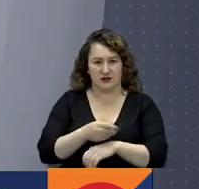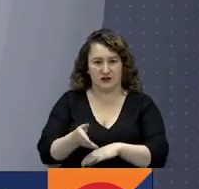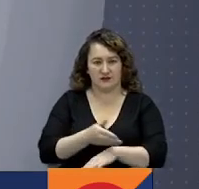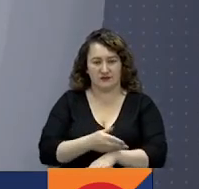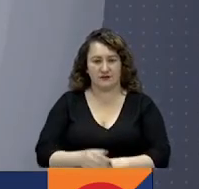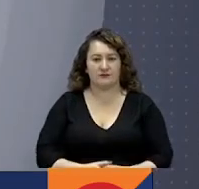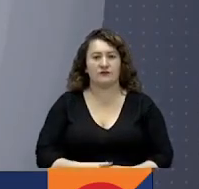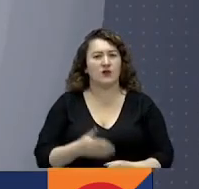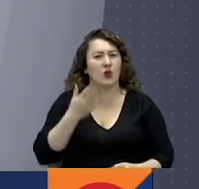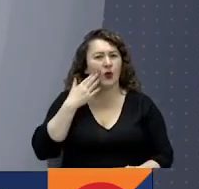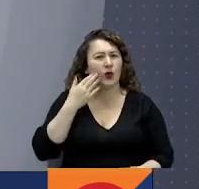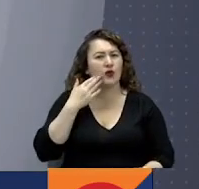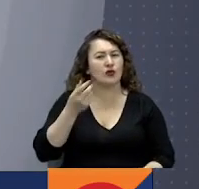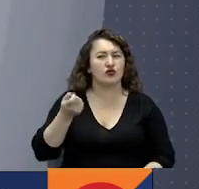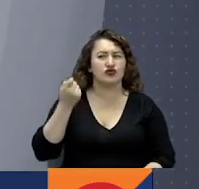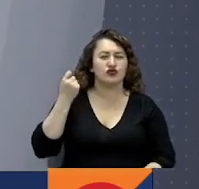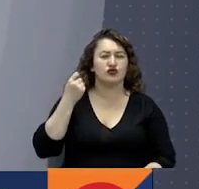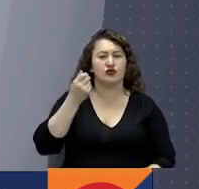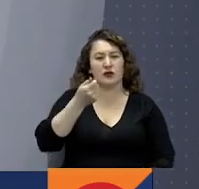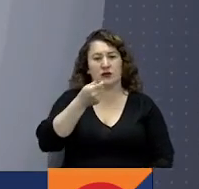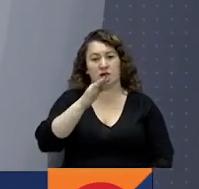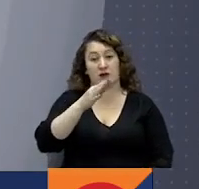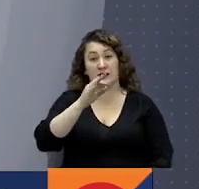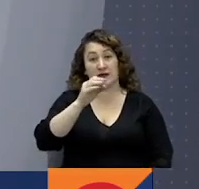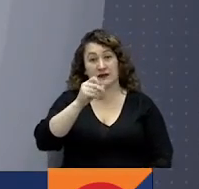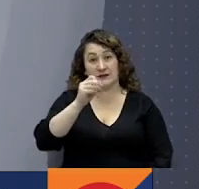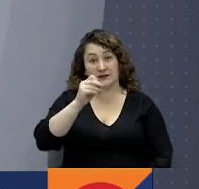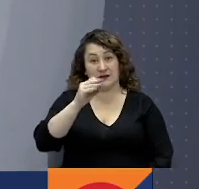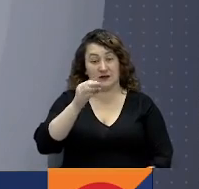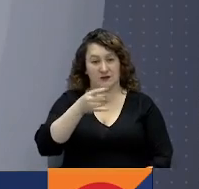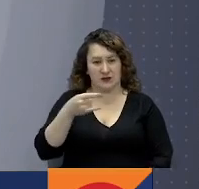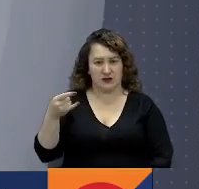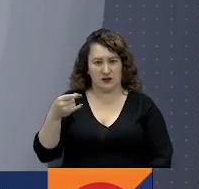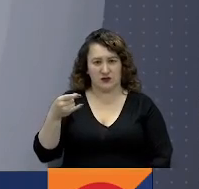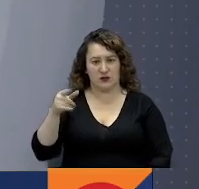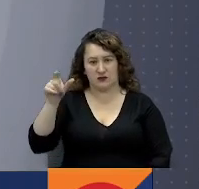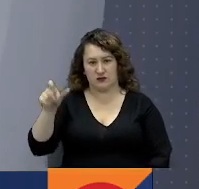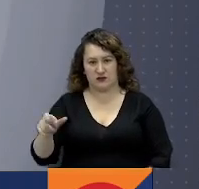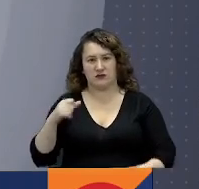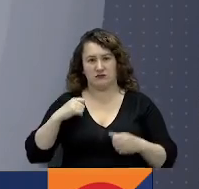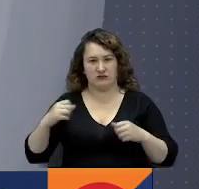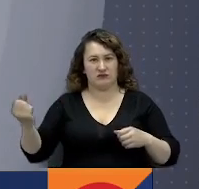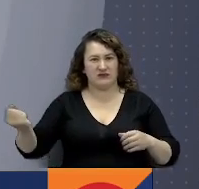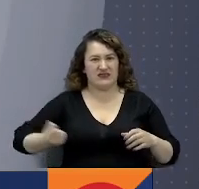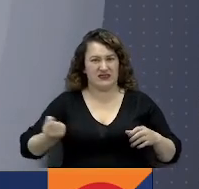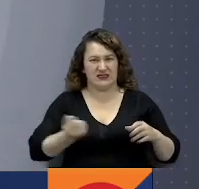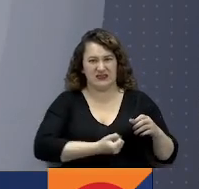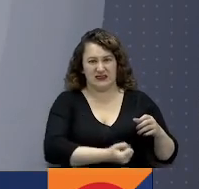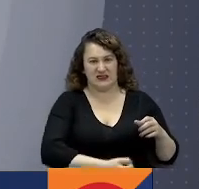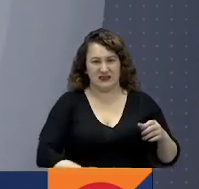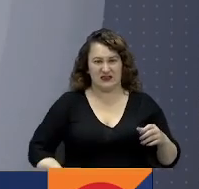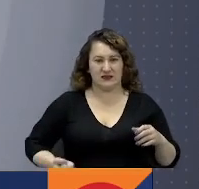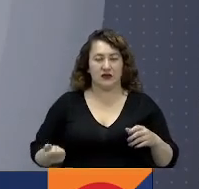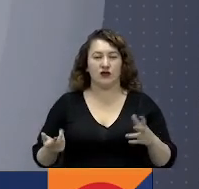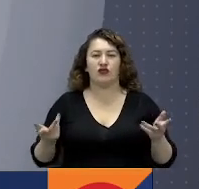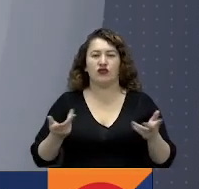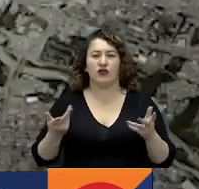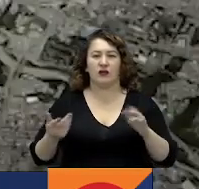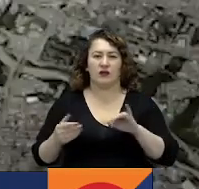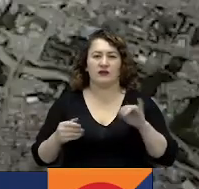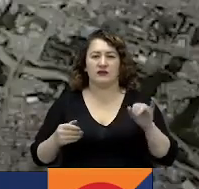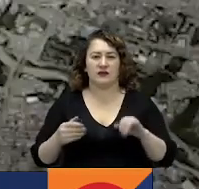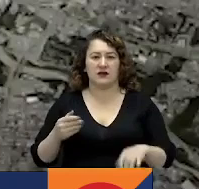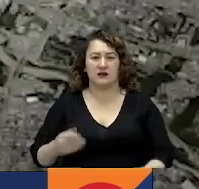el pasado martes 13 de marzo, cuando la víctima fue encontrada por la policía con 5 heridas de arma cortopulsante en la parte izquierda de su